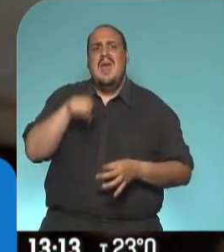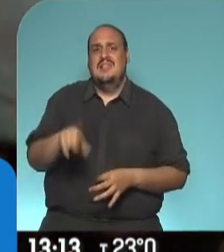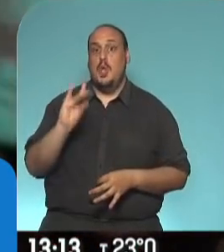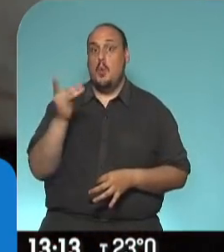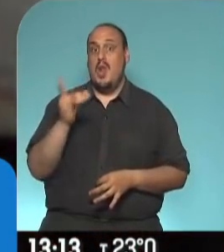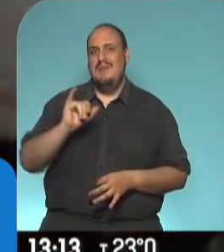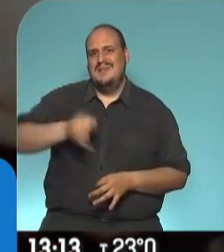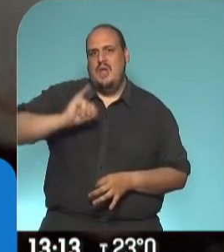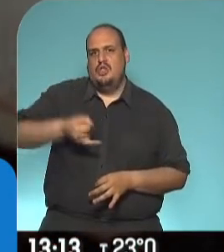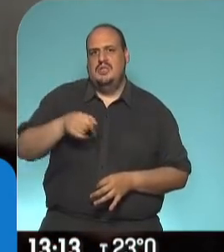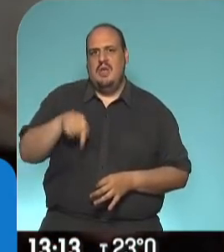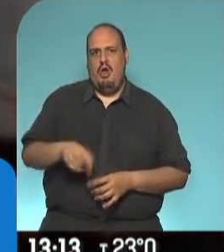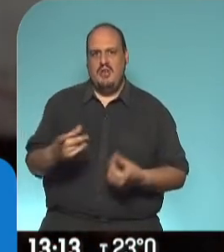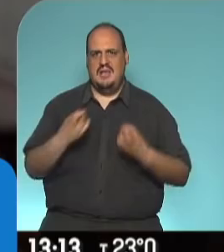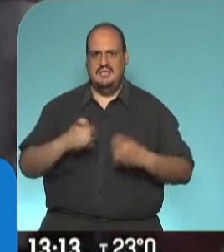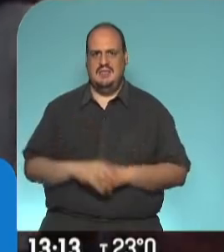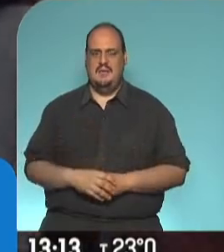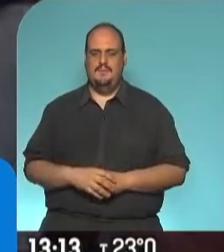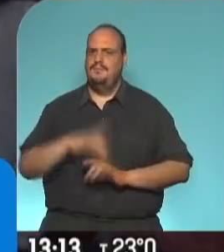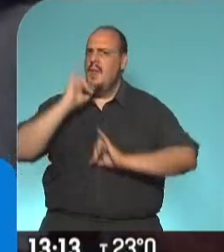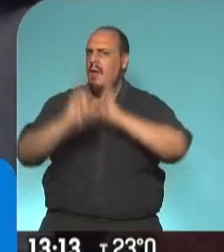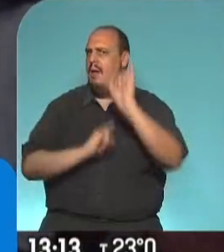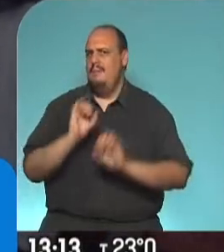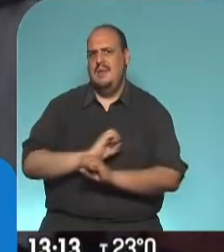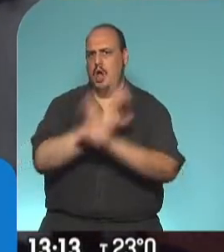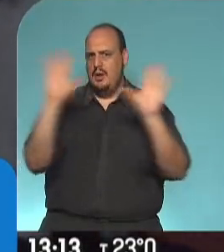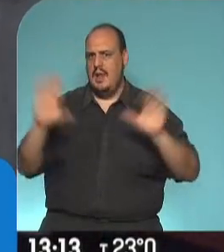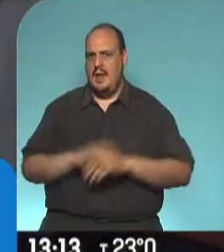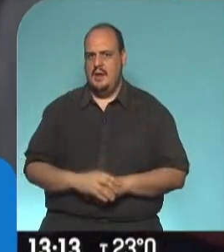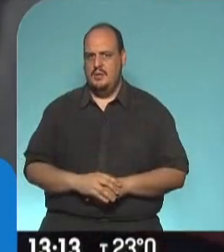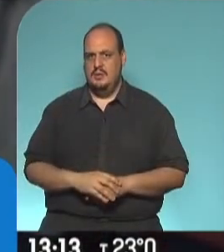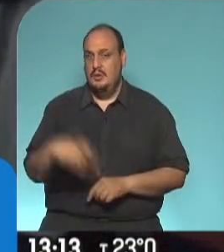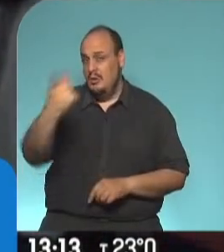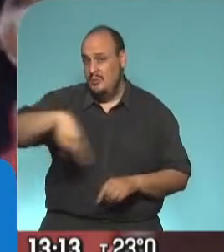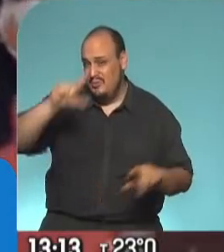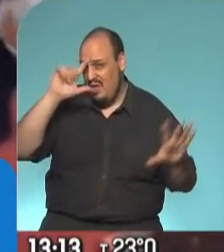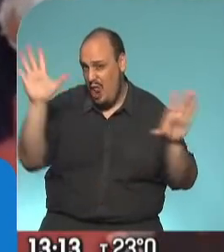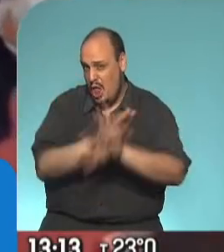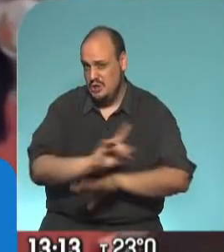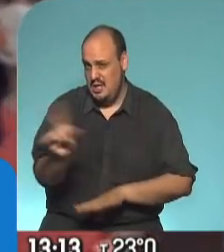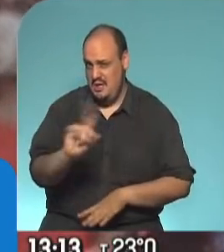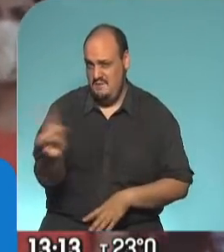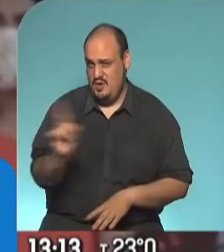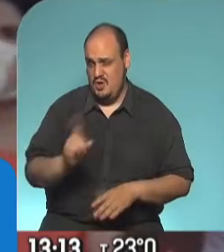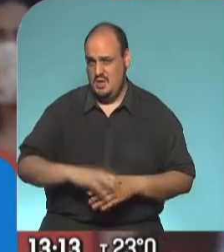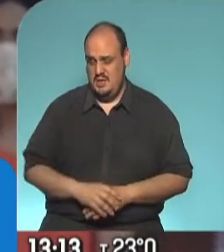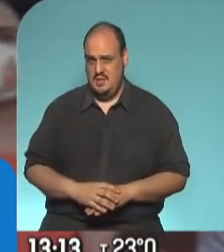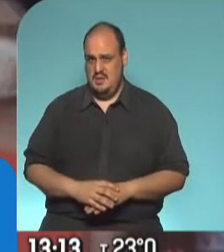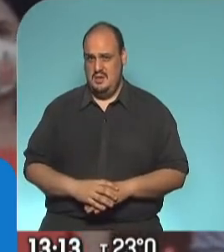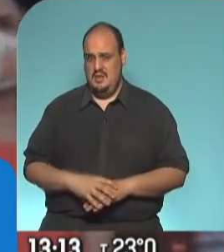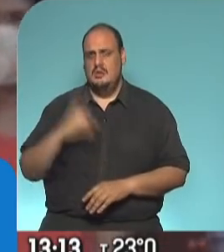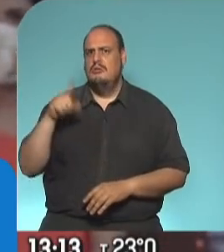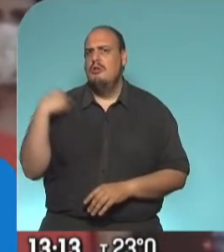hoy más que nunca. Que quede claro, que nadie se equivoque, porque somos